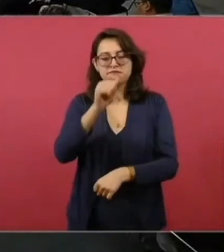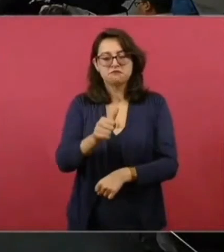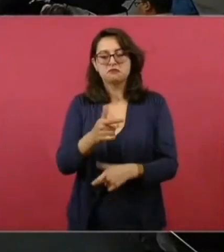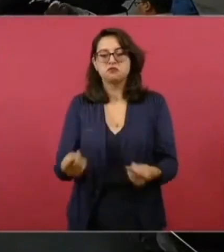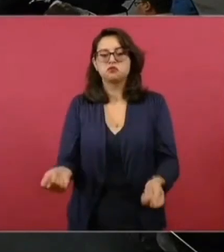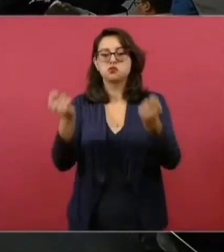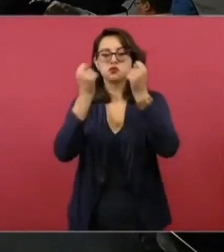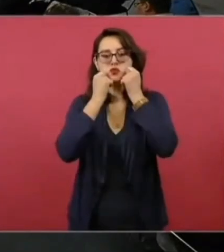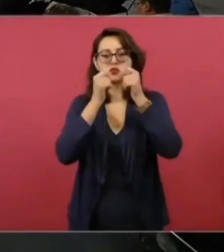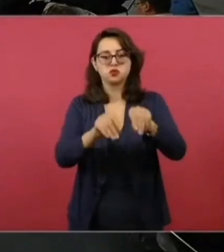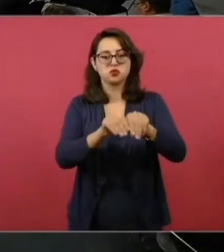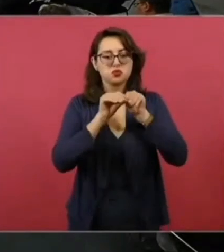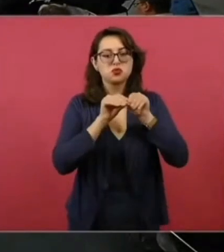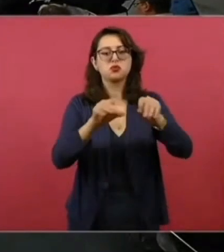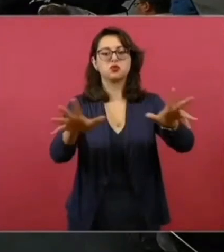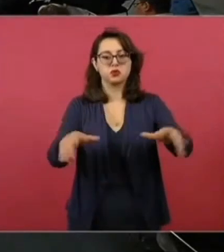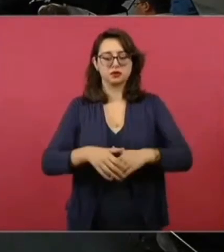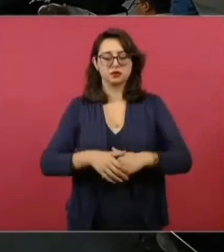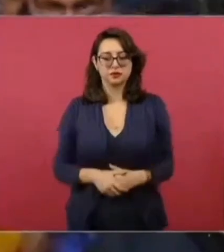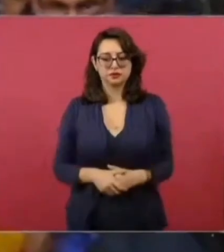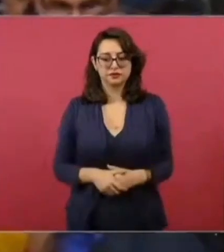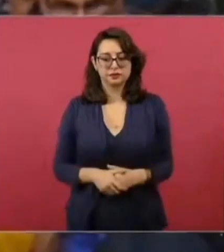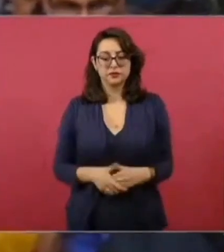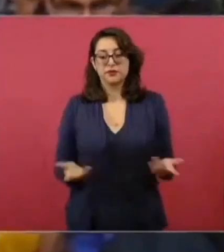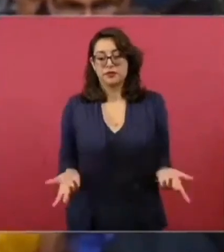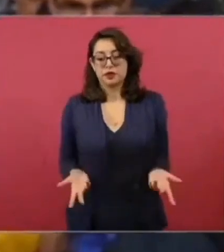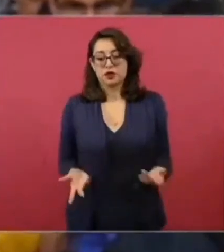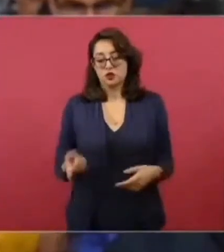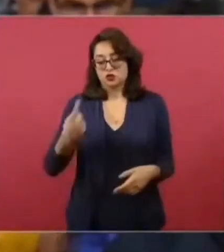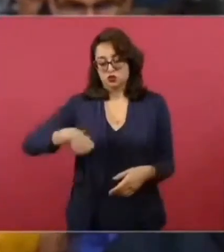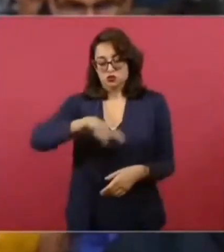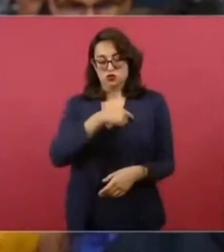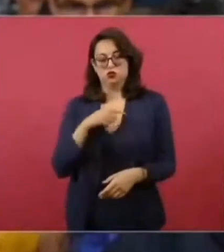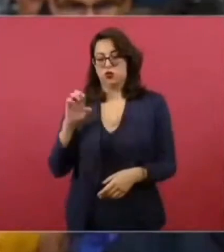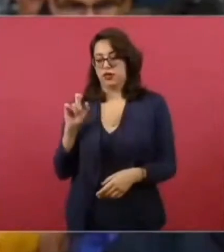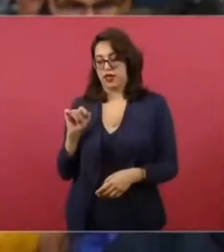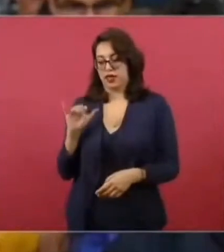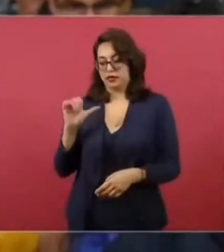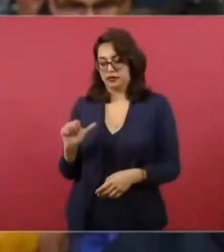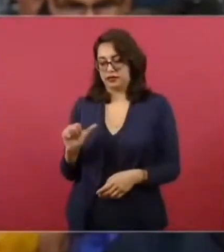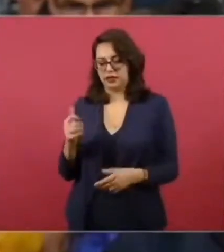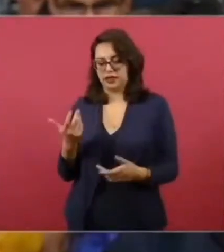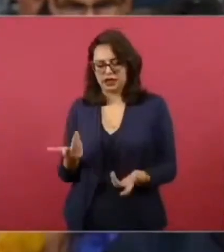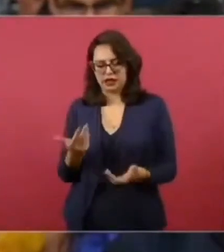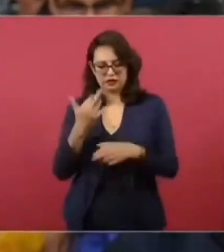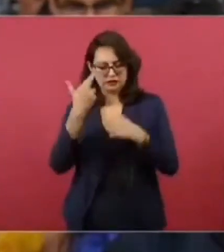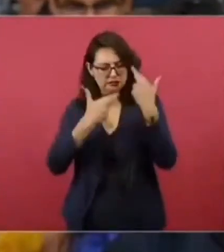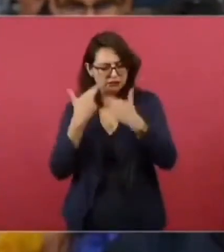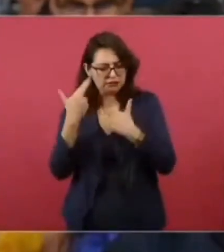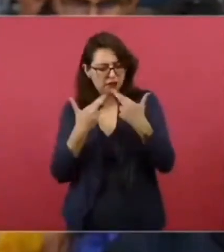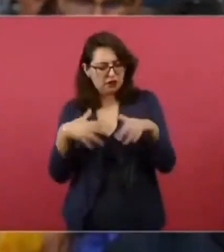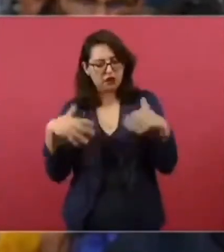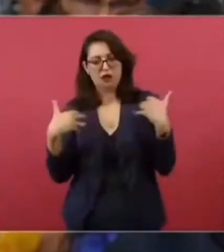una clara simulación. Después de que Contralínea dio a conocer que en su código de ética Mexicanos contra la Corrupción permitía el